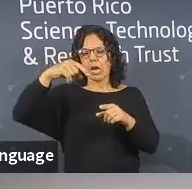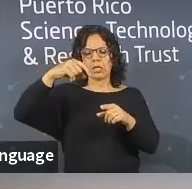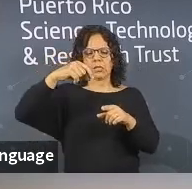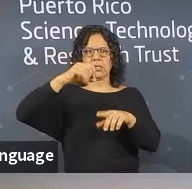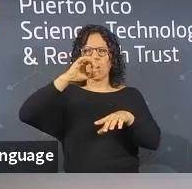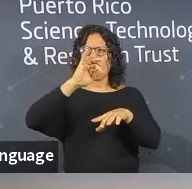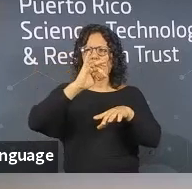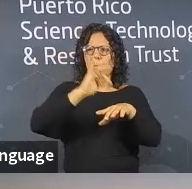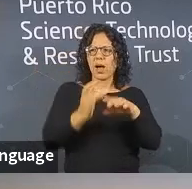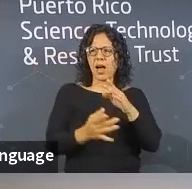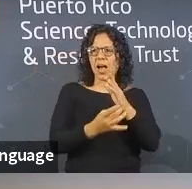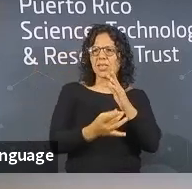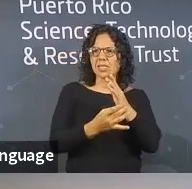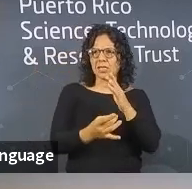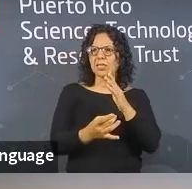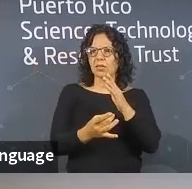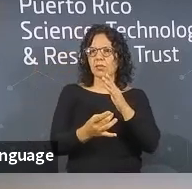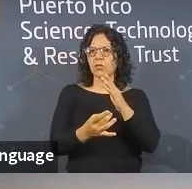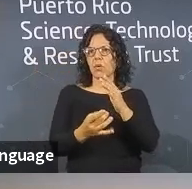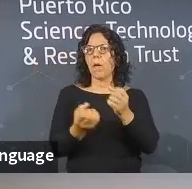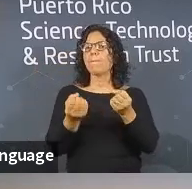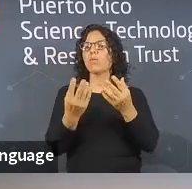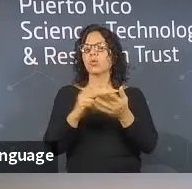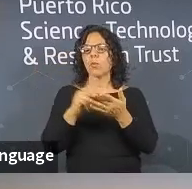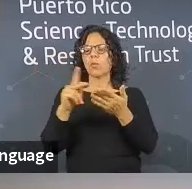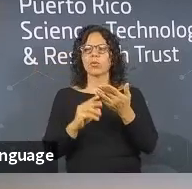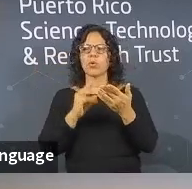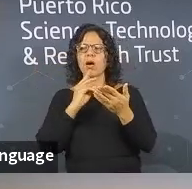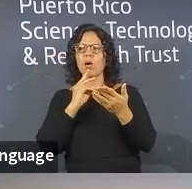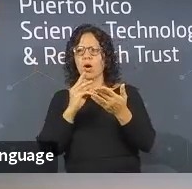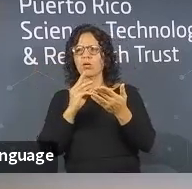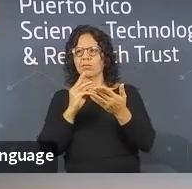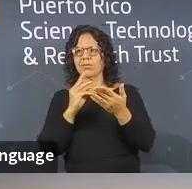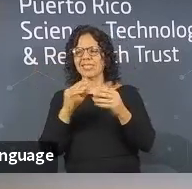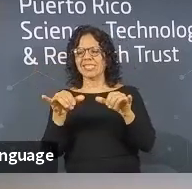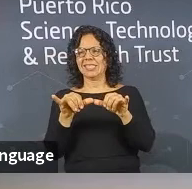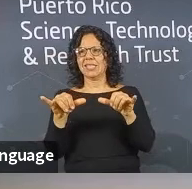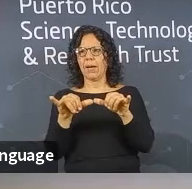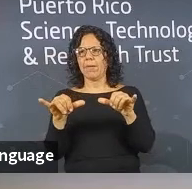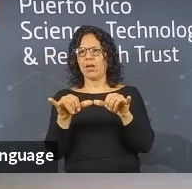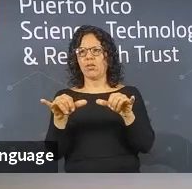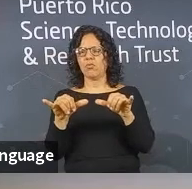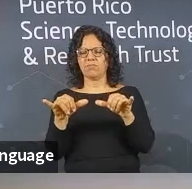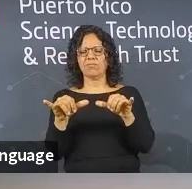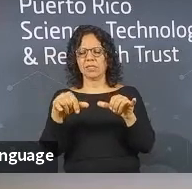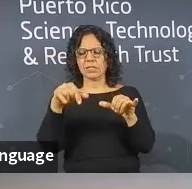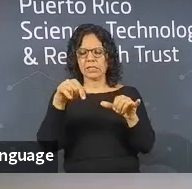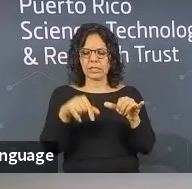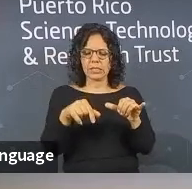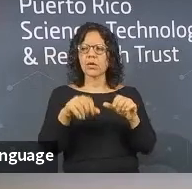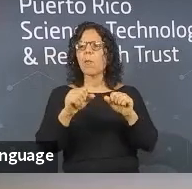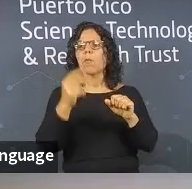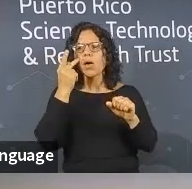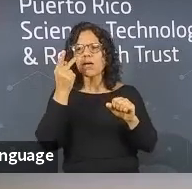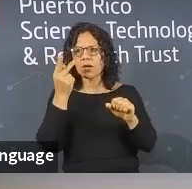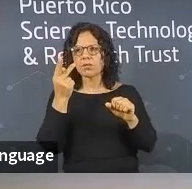o incluso muchos productos acuosos, se queda el tamaño impregnado cuando se dio el golpe.